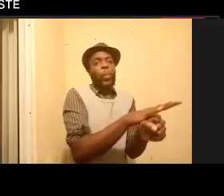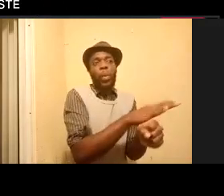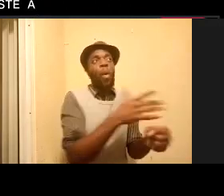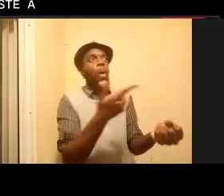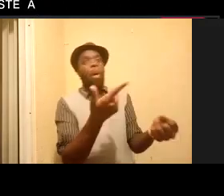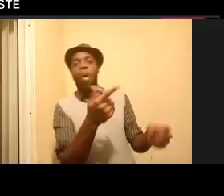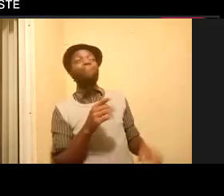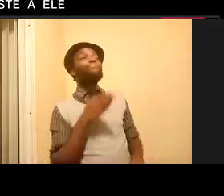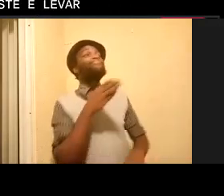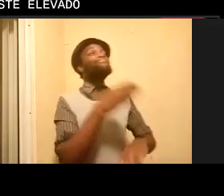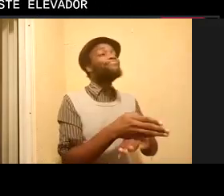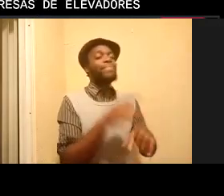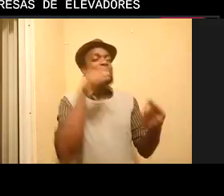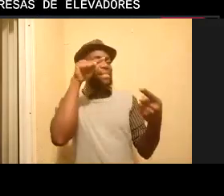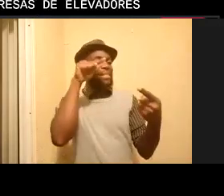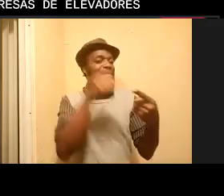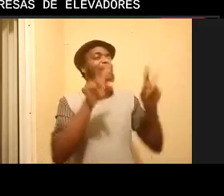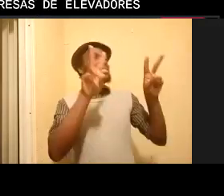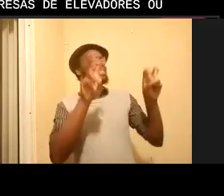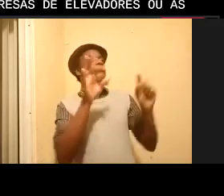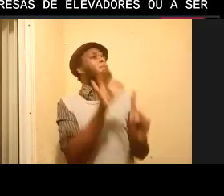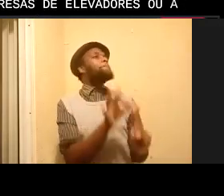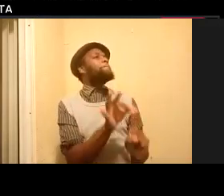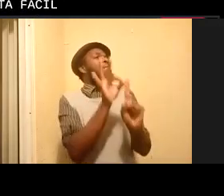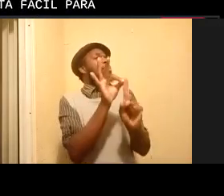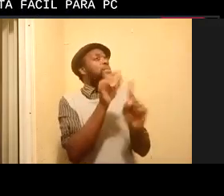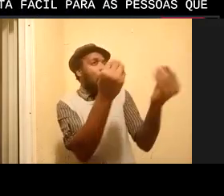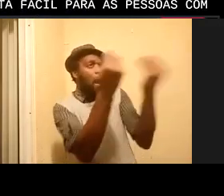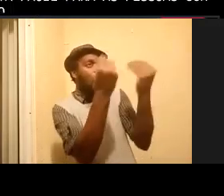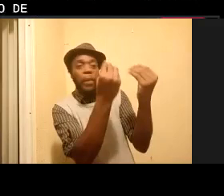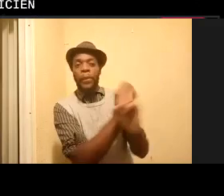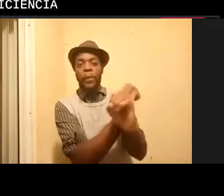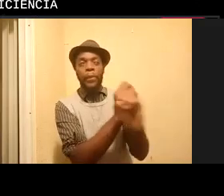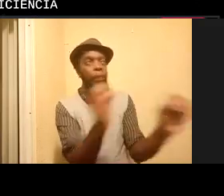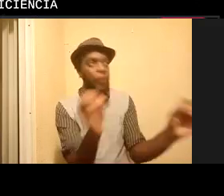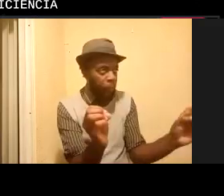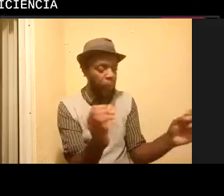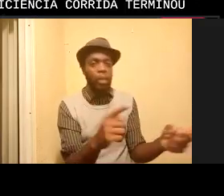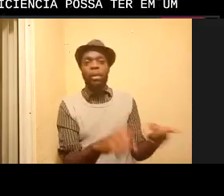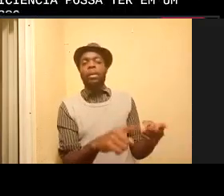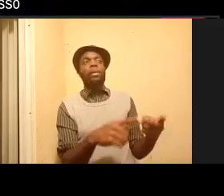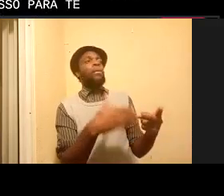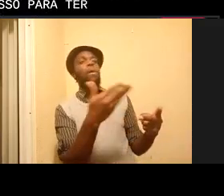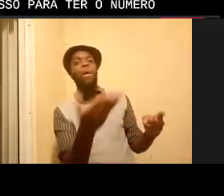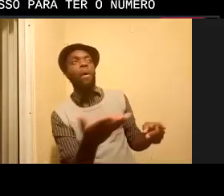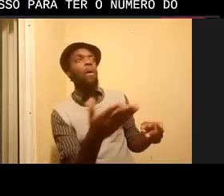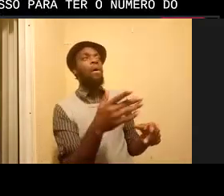ascensores, o ellas nunca habían tenido la oportunidad de recibir a un número masivo de mujeres con